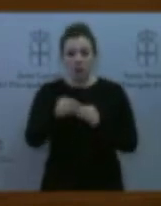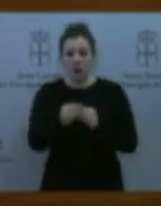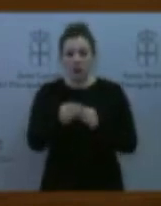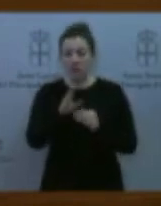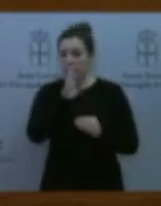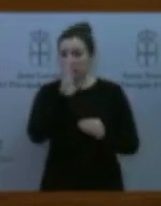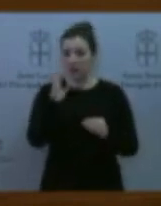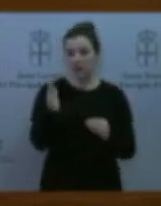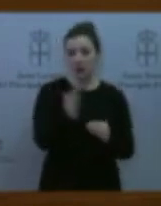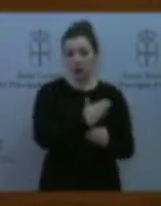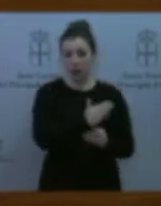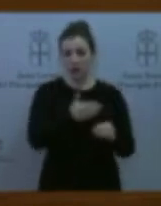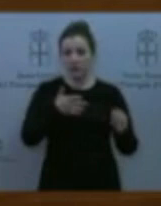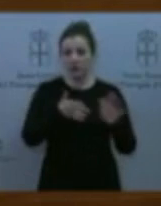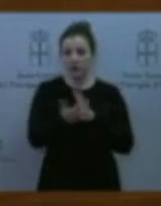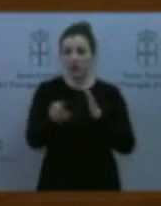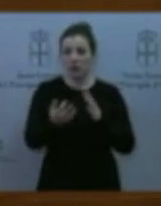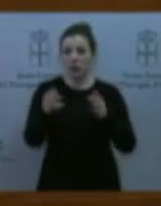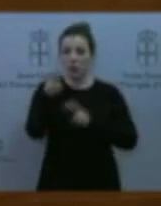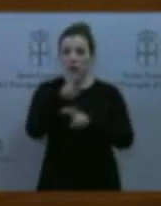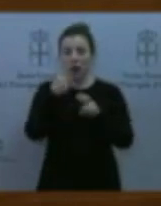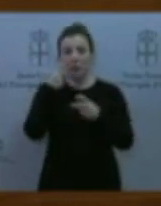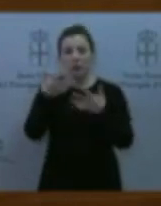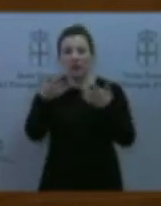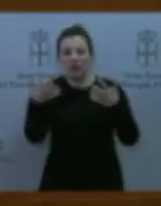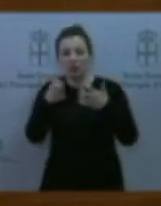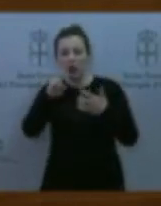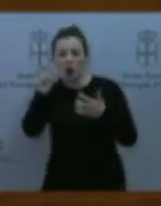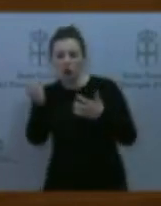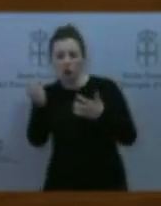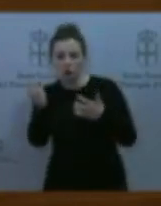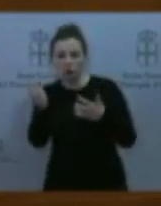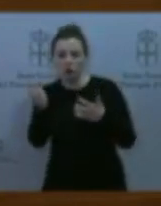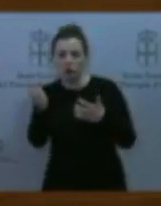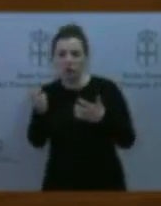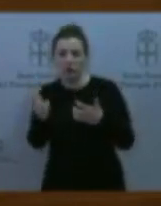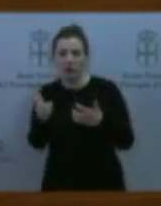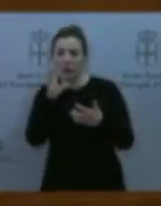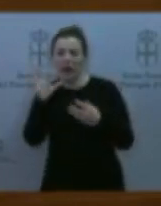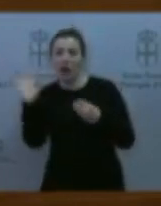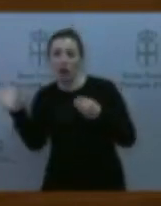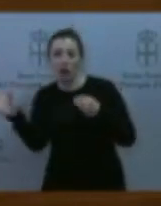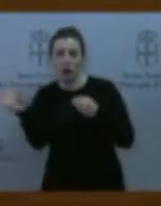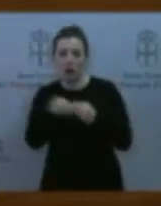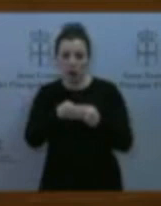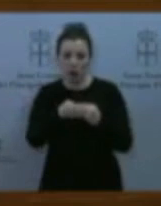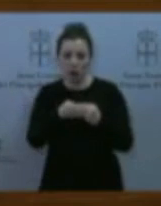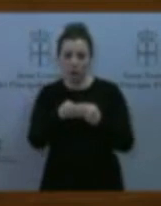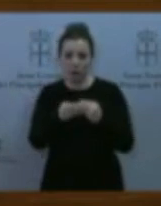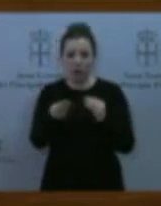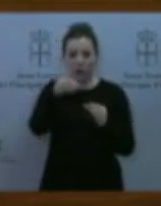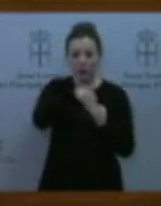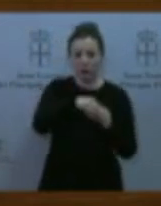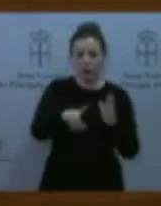texto alternativo que permitiera al menos la incorporación de una parte a la ley, ¿no? El resto fueron